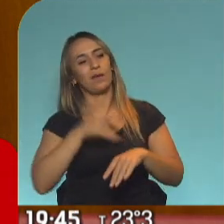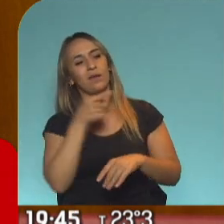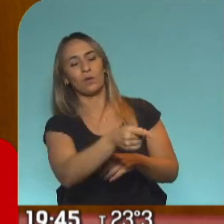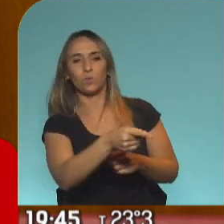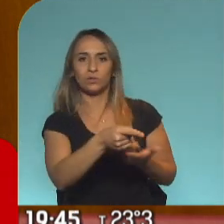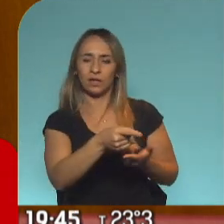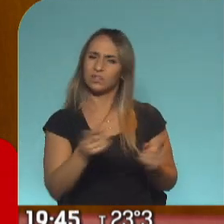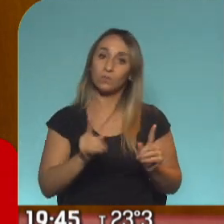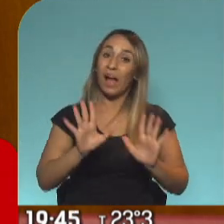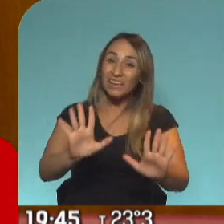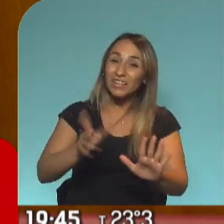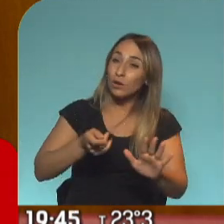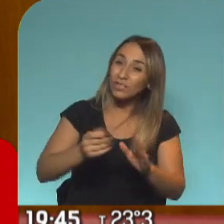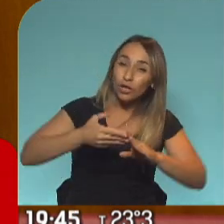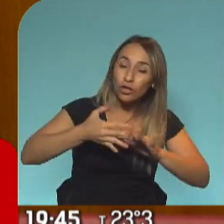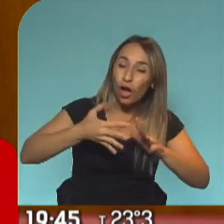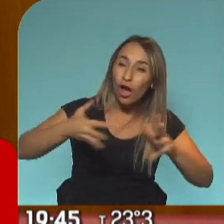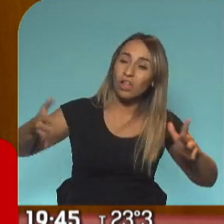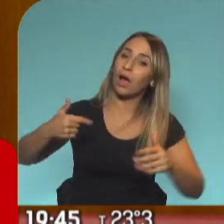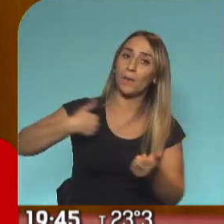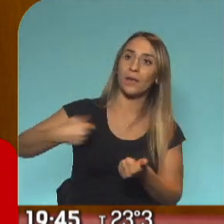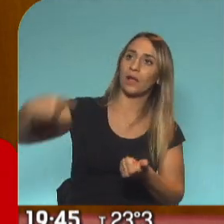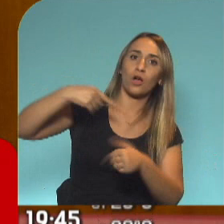durante toda la sentencia,